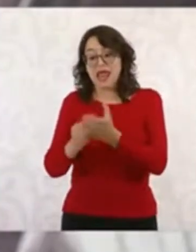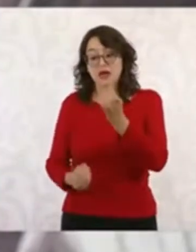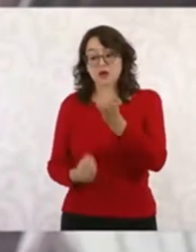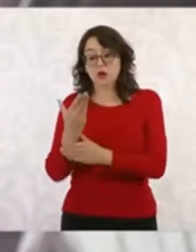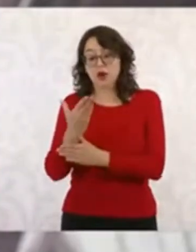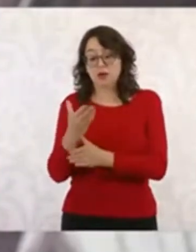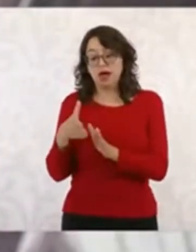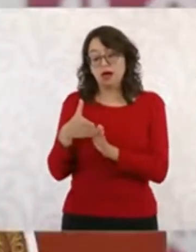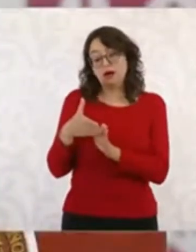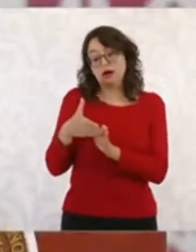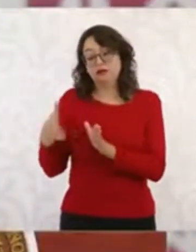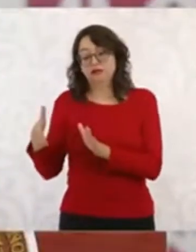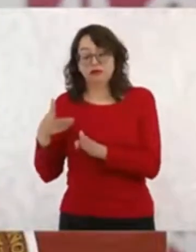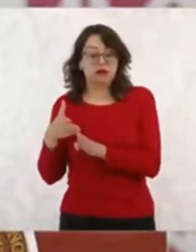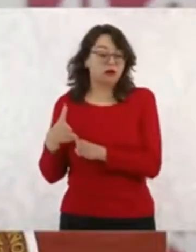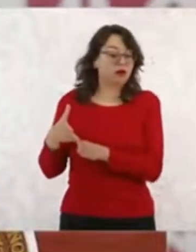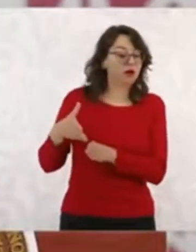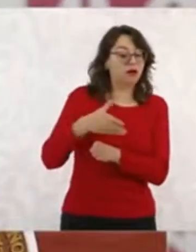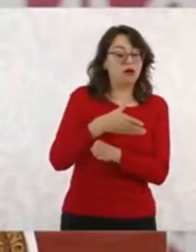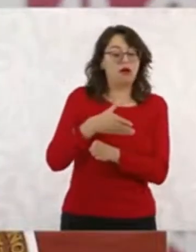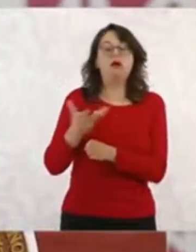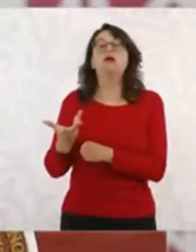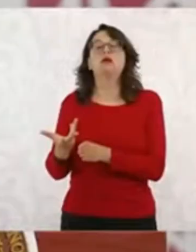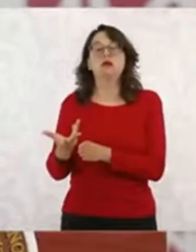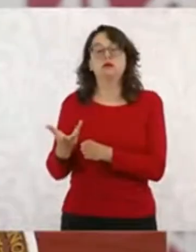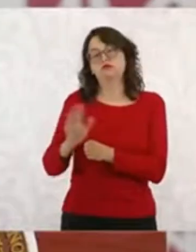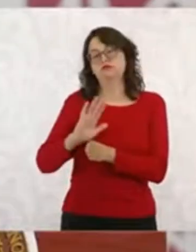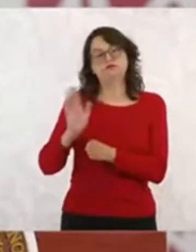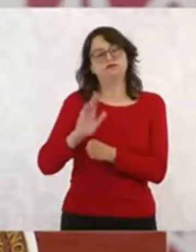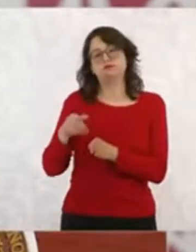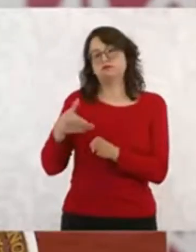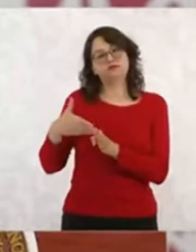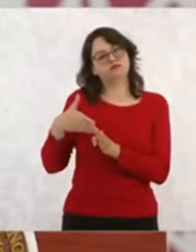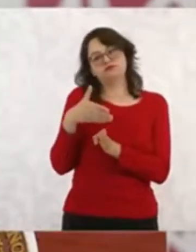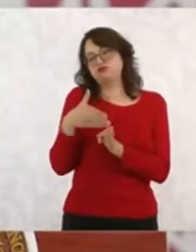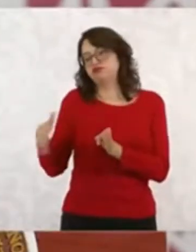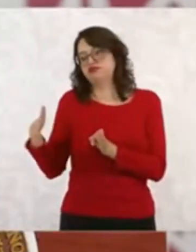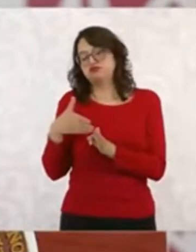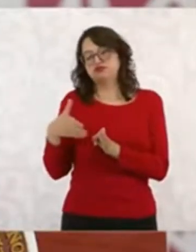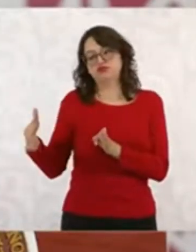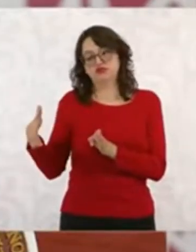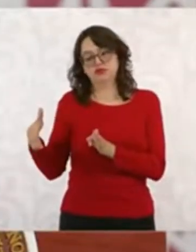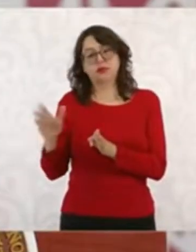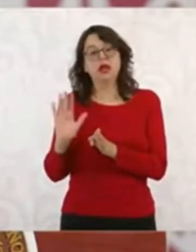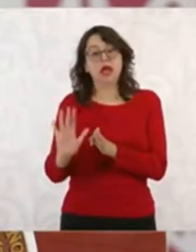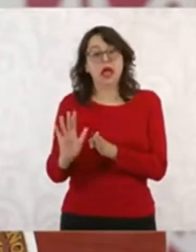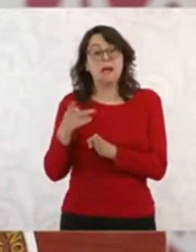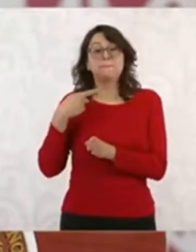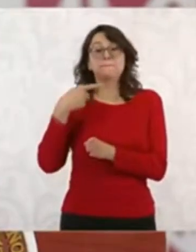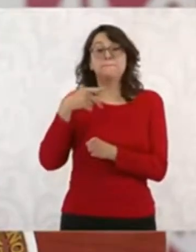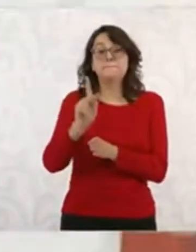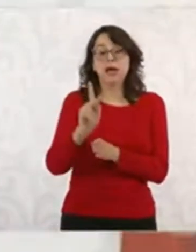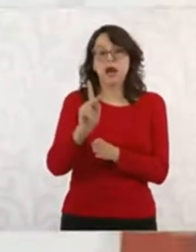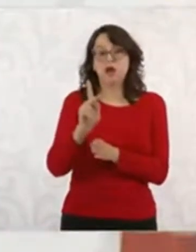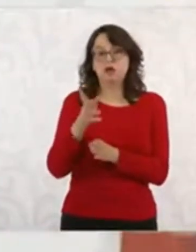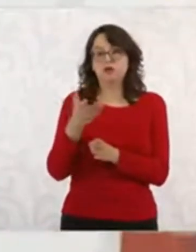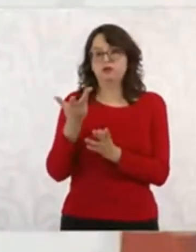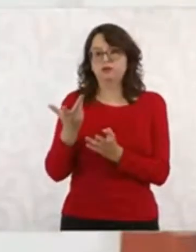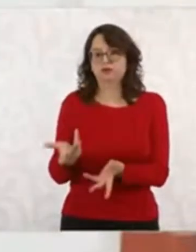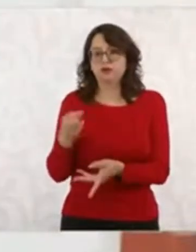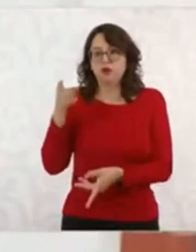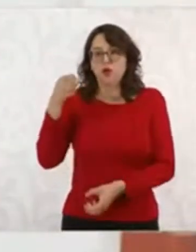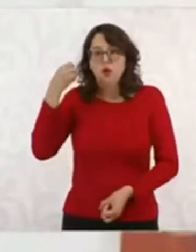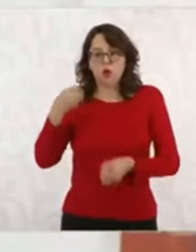decidir, tratándose de un proceso, qué pasa con los juicios en trámite. ¿Se aplica la nueva ley a las